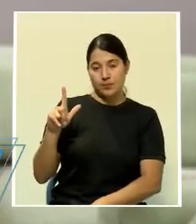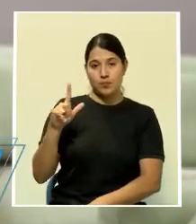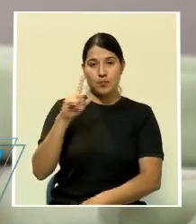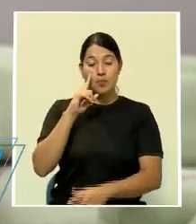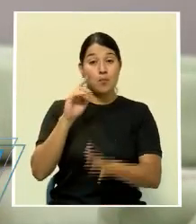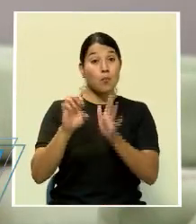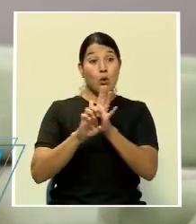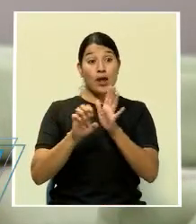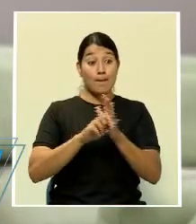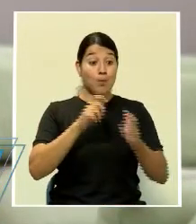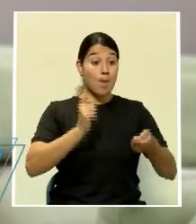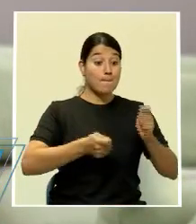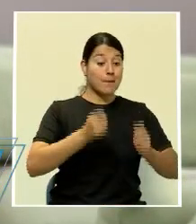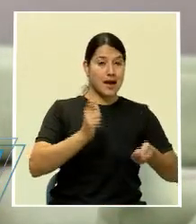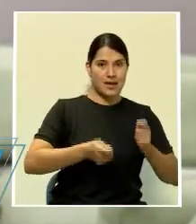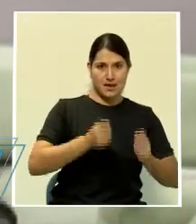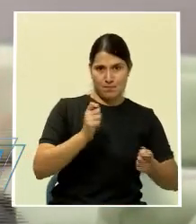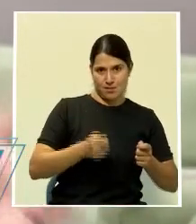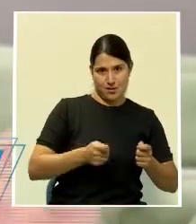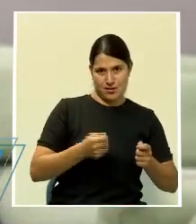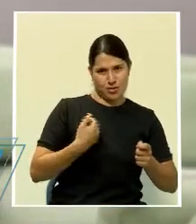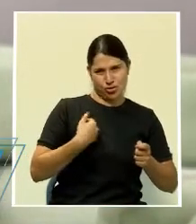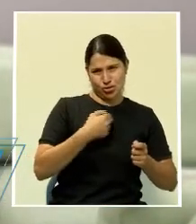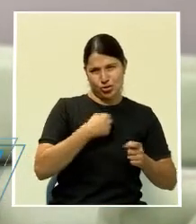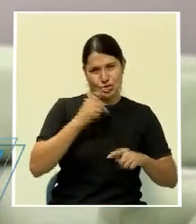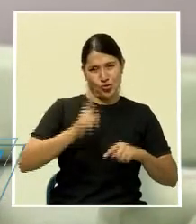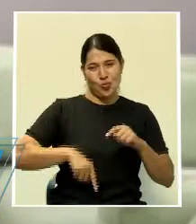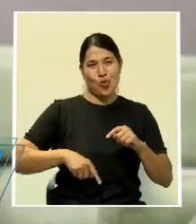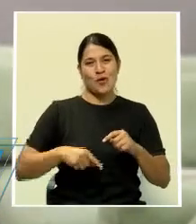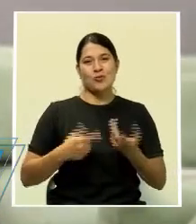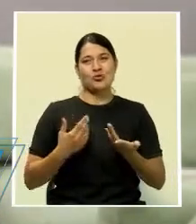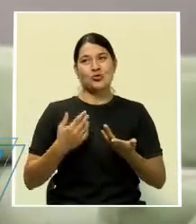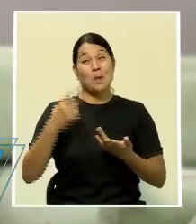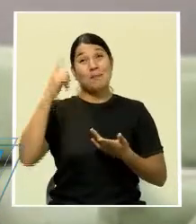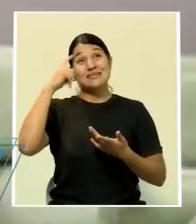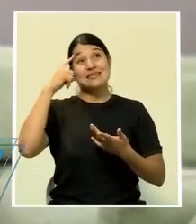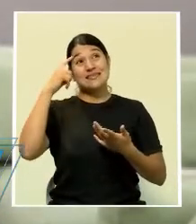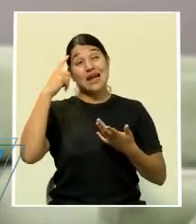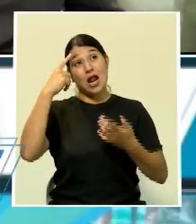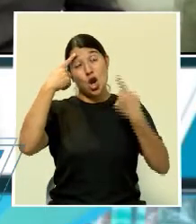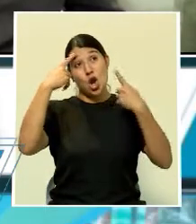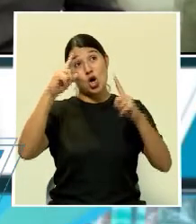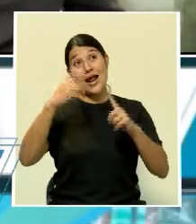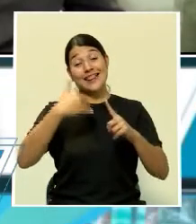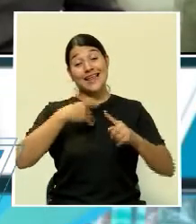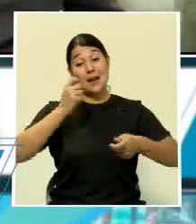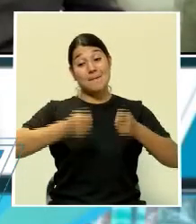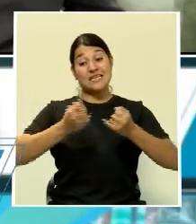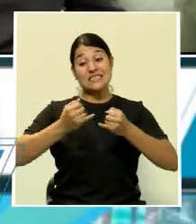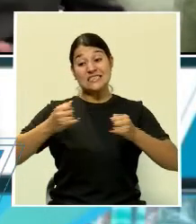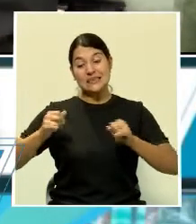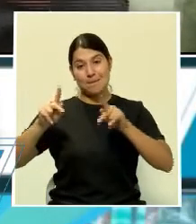nuestros instrumentos nacionales, sin la presencia afrodescendiente, ¿verdad? ¿Cómo fue